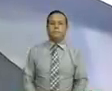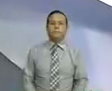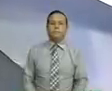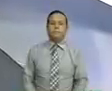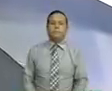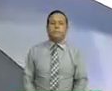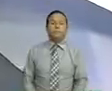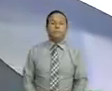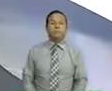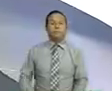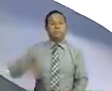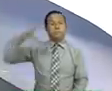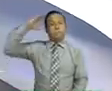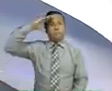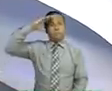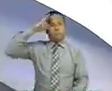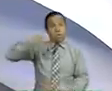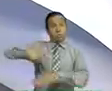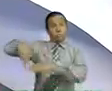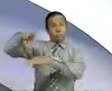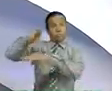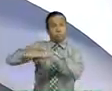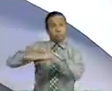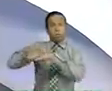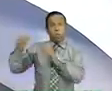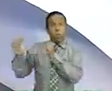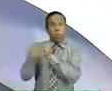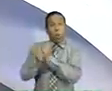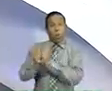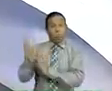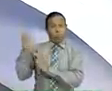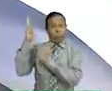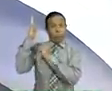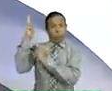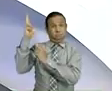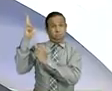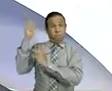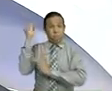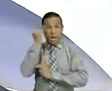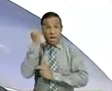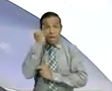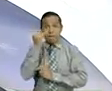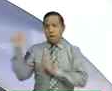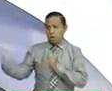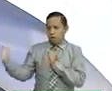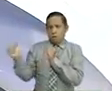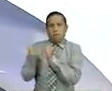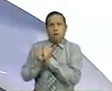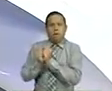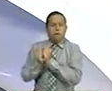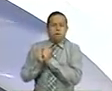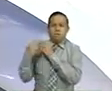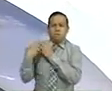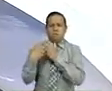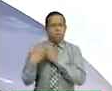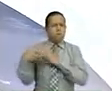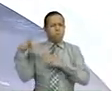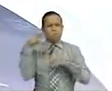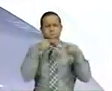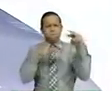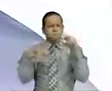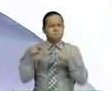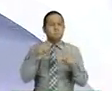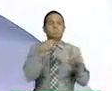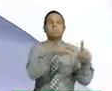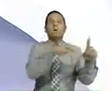Un operativo ejecutado por la Policía Nacional y las Fuerzas Armadas logró la captura de alias Julián, quien era buscado por el asesinato de los tres